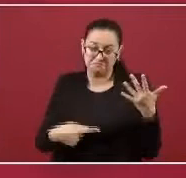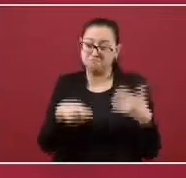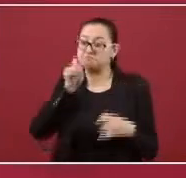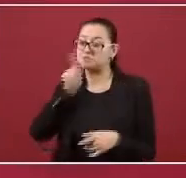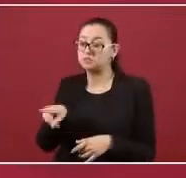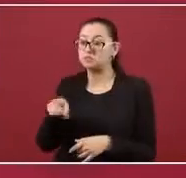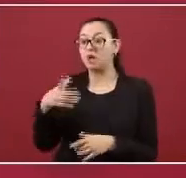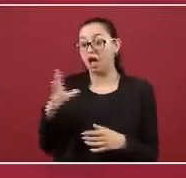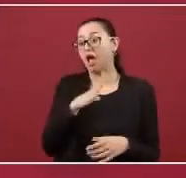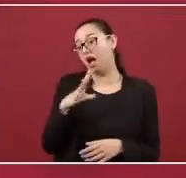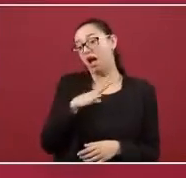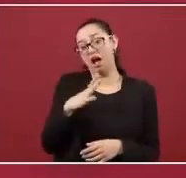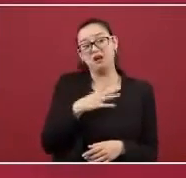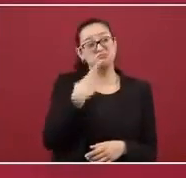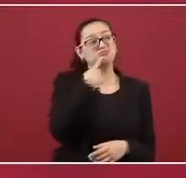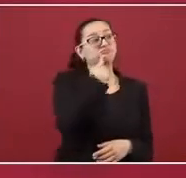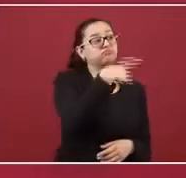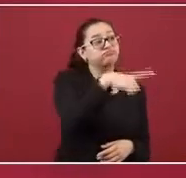delito